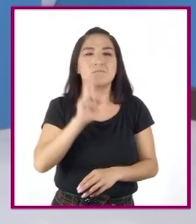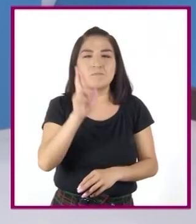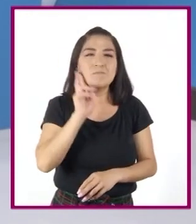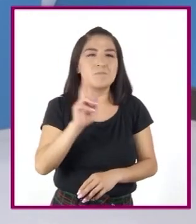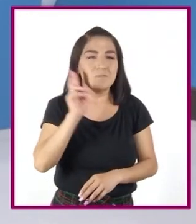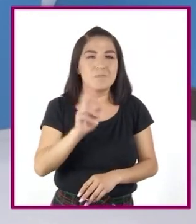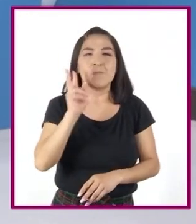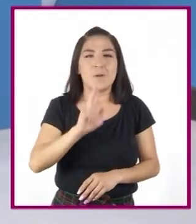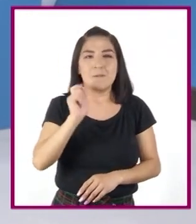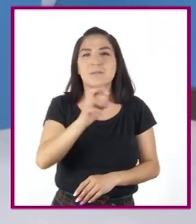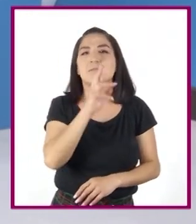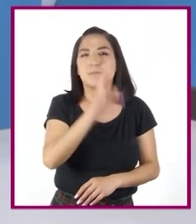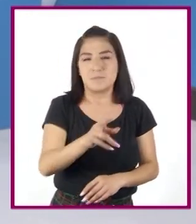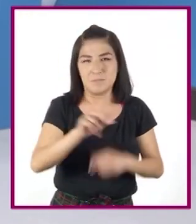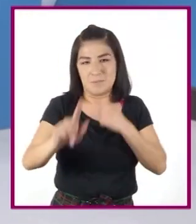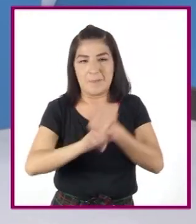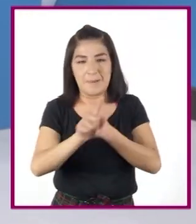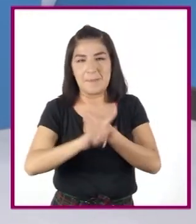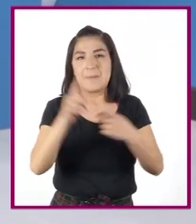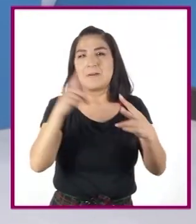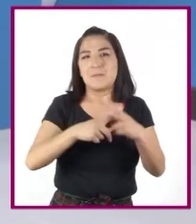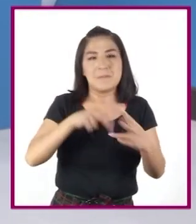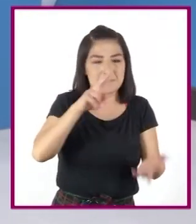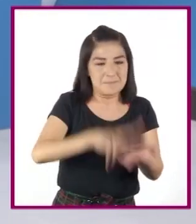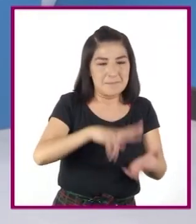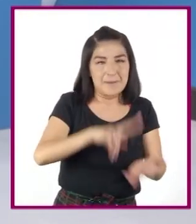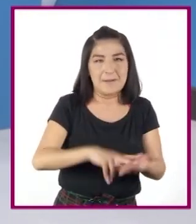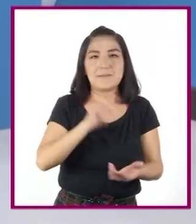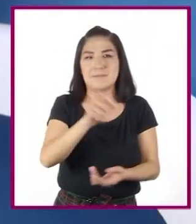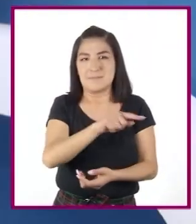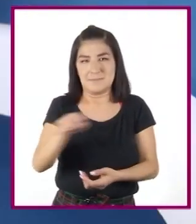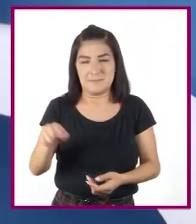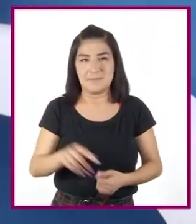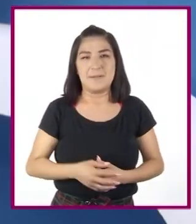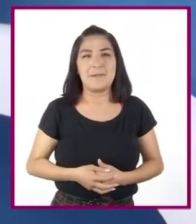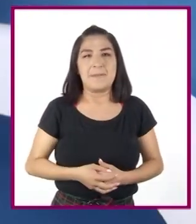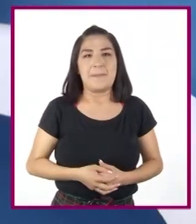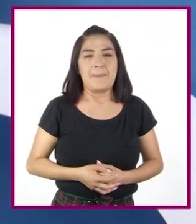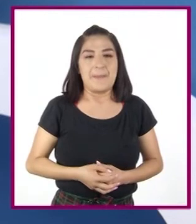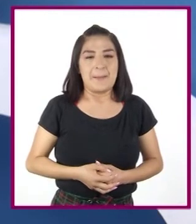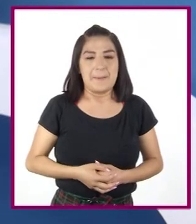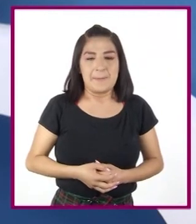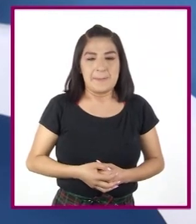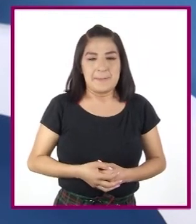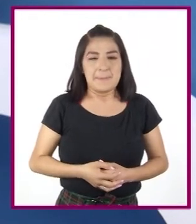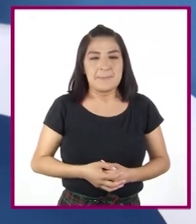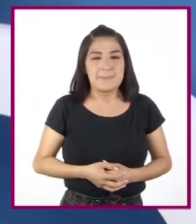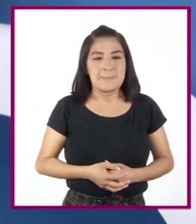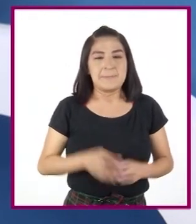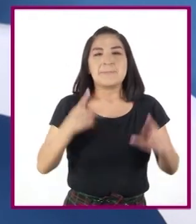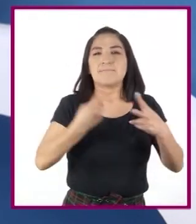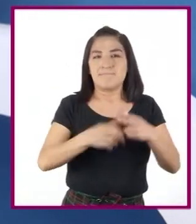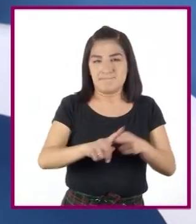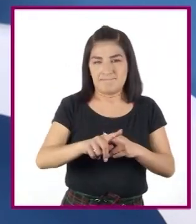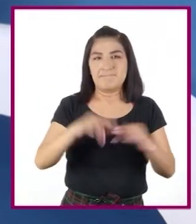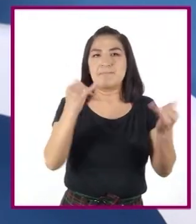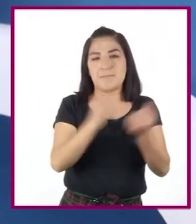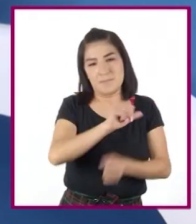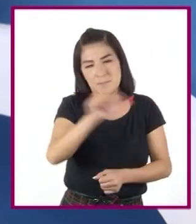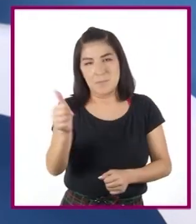que representan una proporcionalidad entre sus valores. Continuemos resolviendo el siguiente